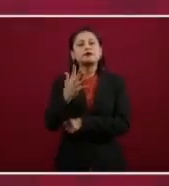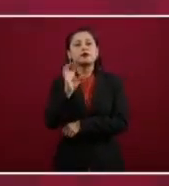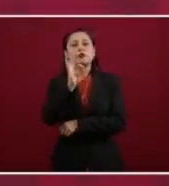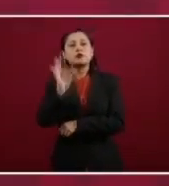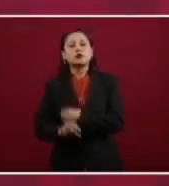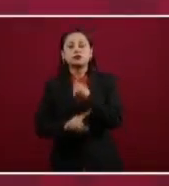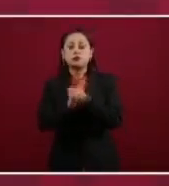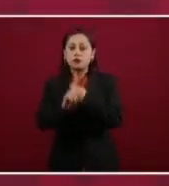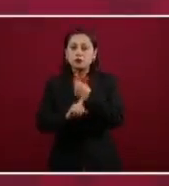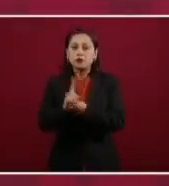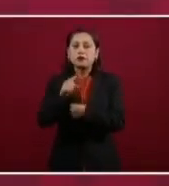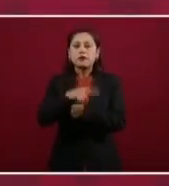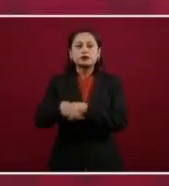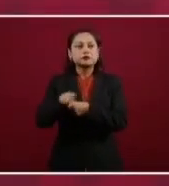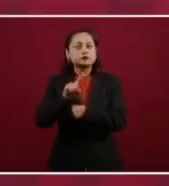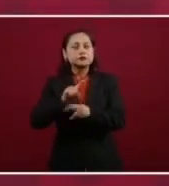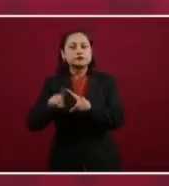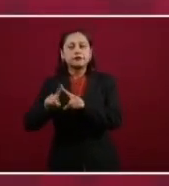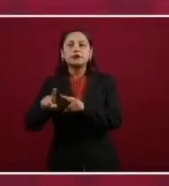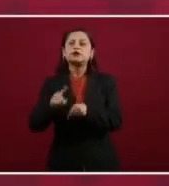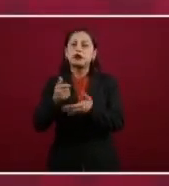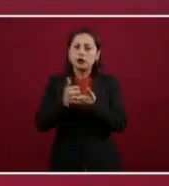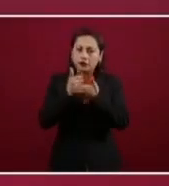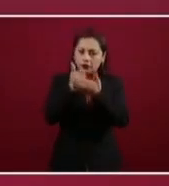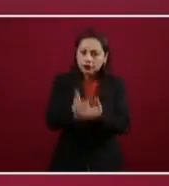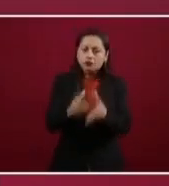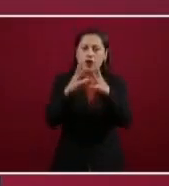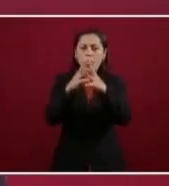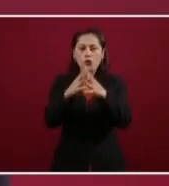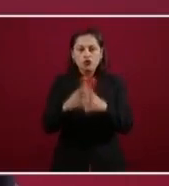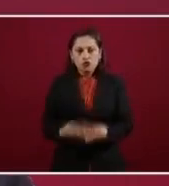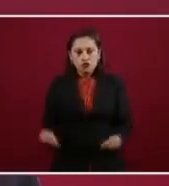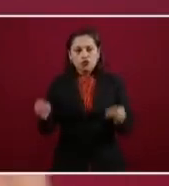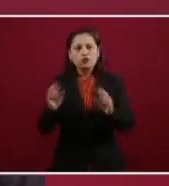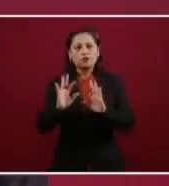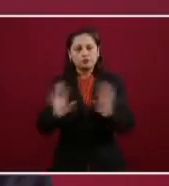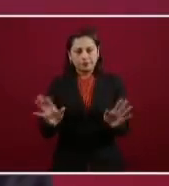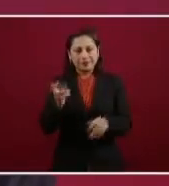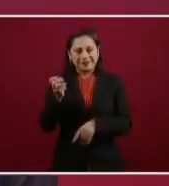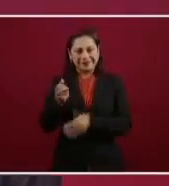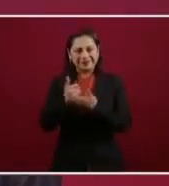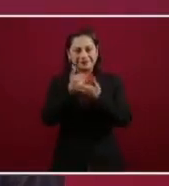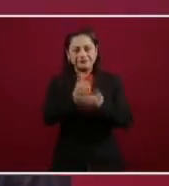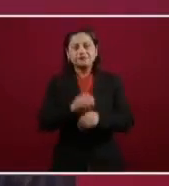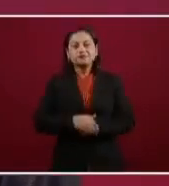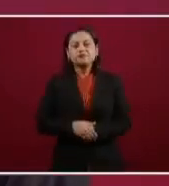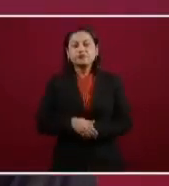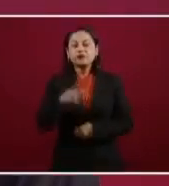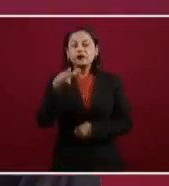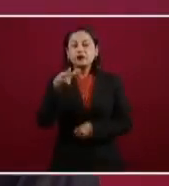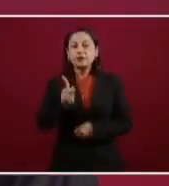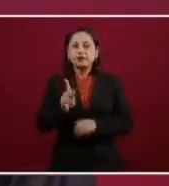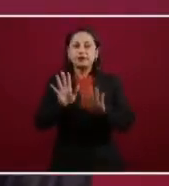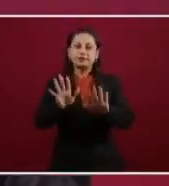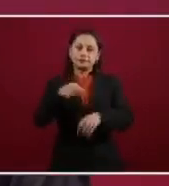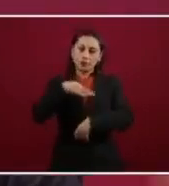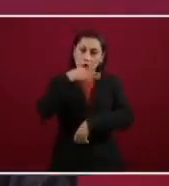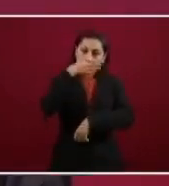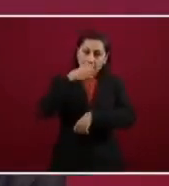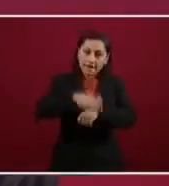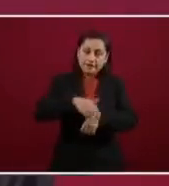plantean entonces aprovechen todos estos mecanismos pero lo más importante antes de salir aprovechar el buen fin